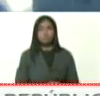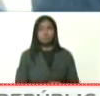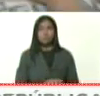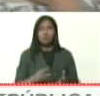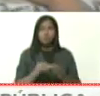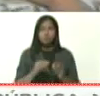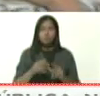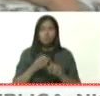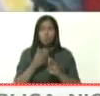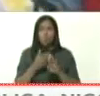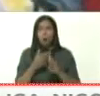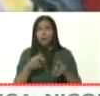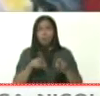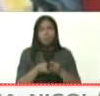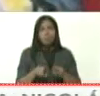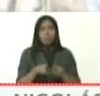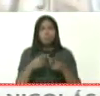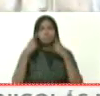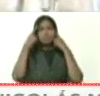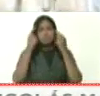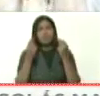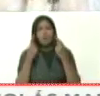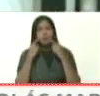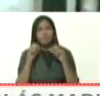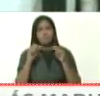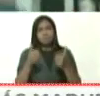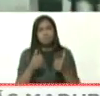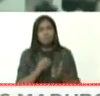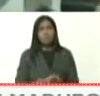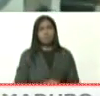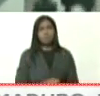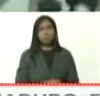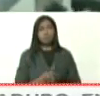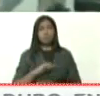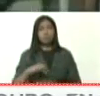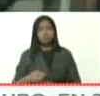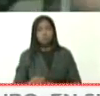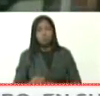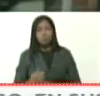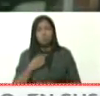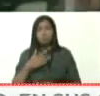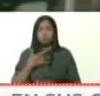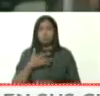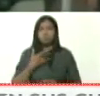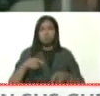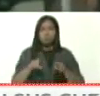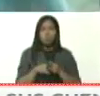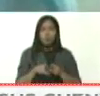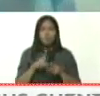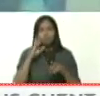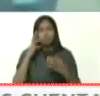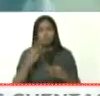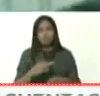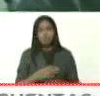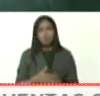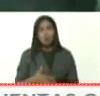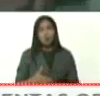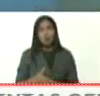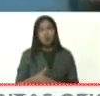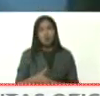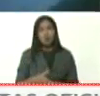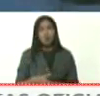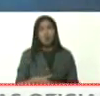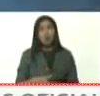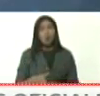de sus ideales, esto es la consumación de sus principios. Y nosotros nos sentimos verdaderamente orgullosos y